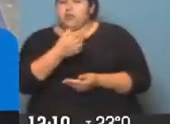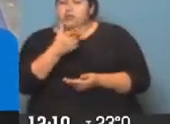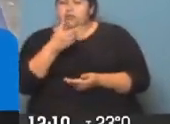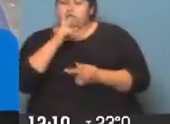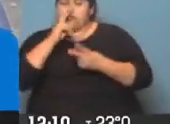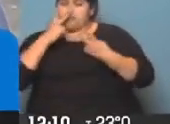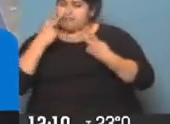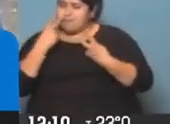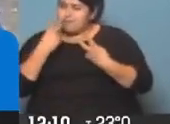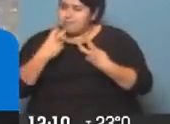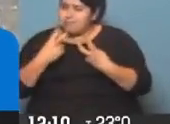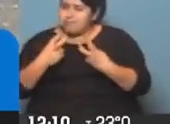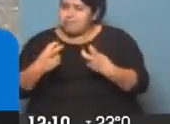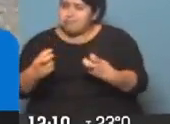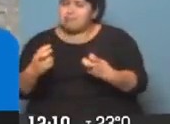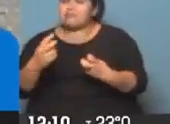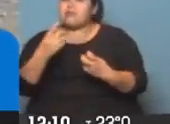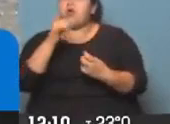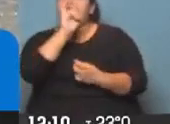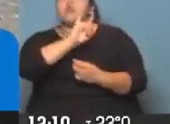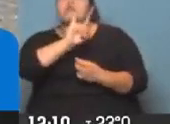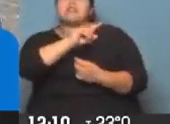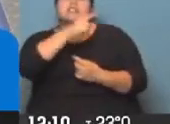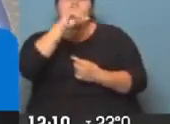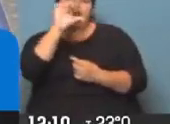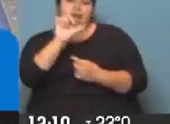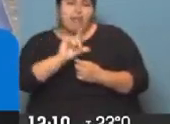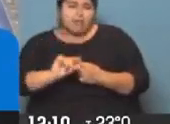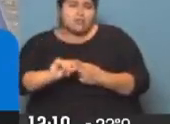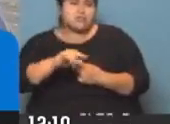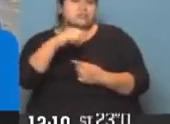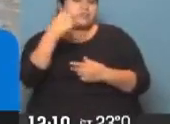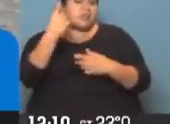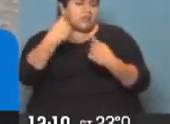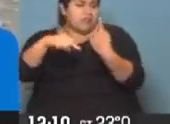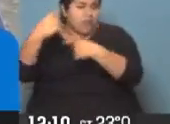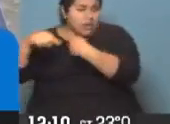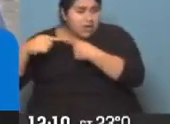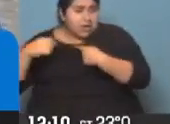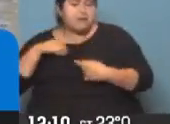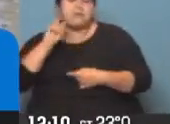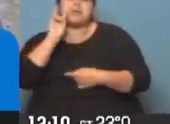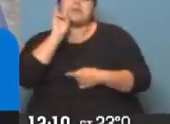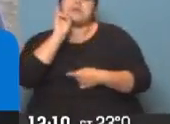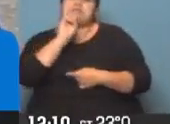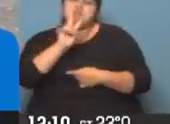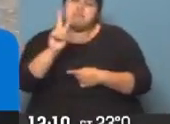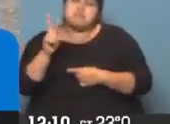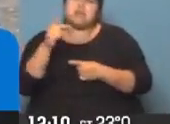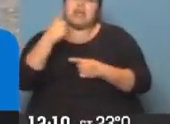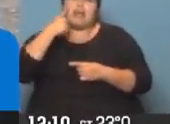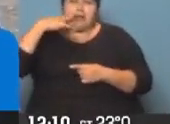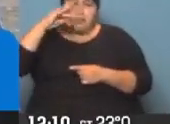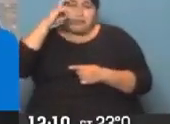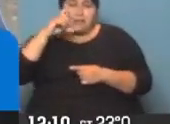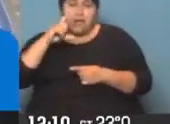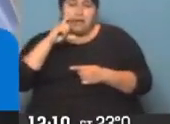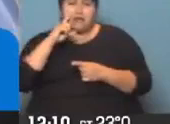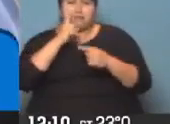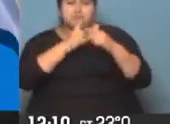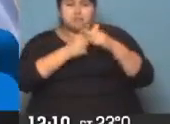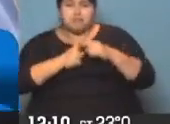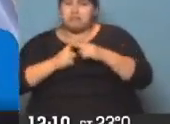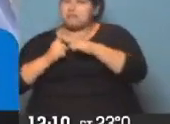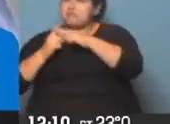de investigadores de diferentes universidades nacionales y organizaciones, y tomando datos oficiales producidos por el INDEC, hicimos una